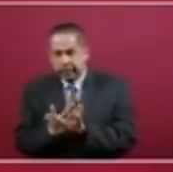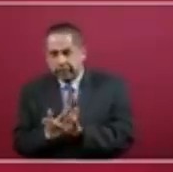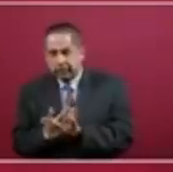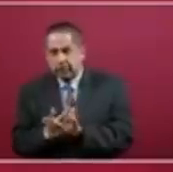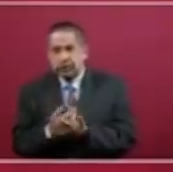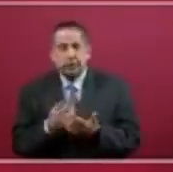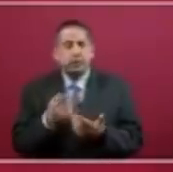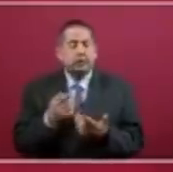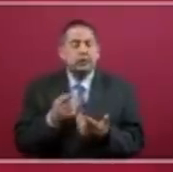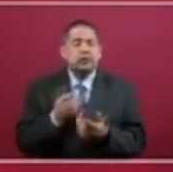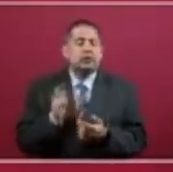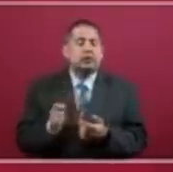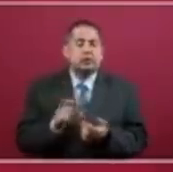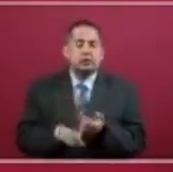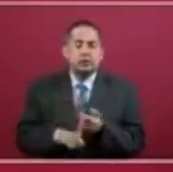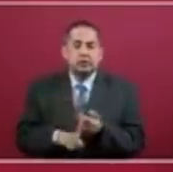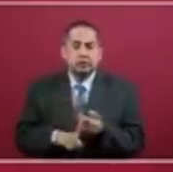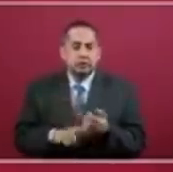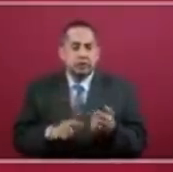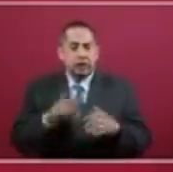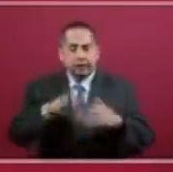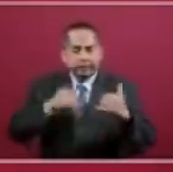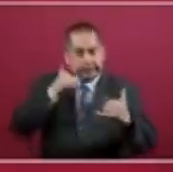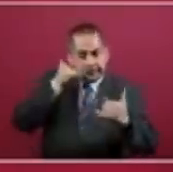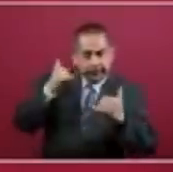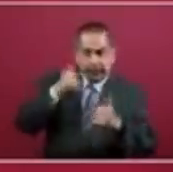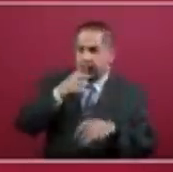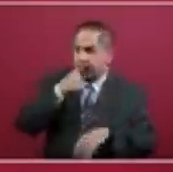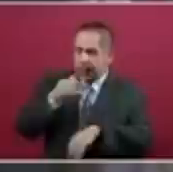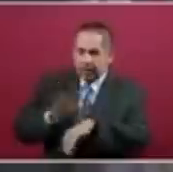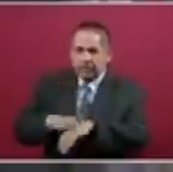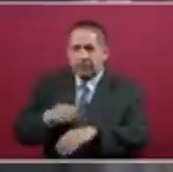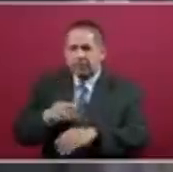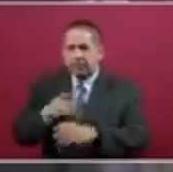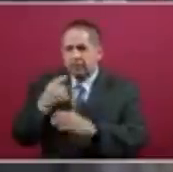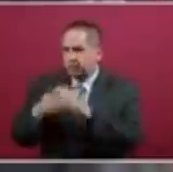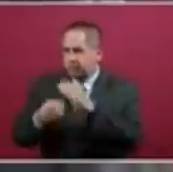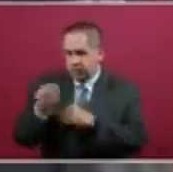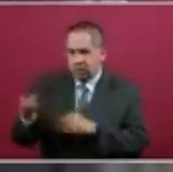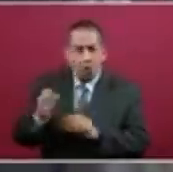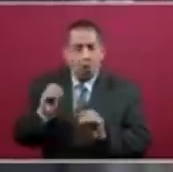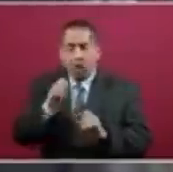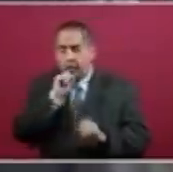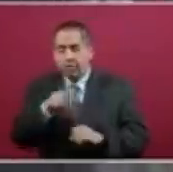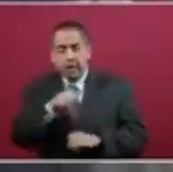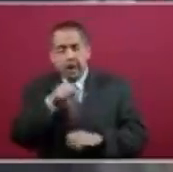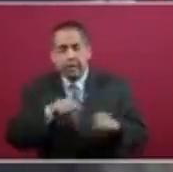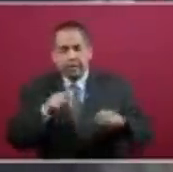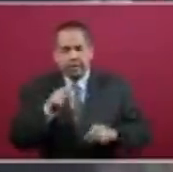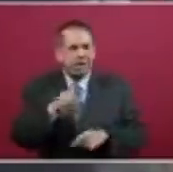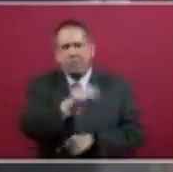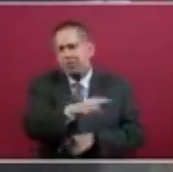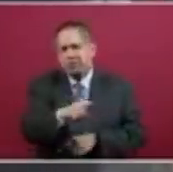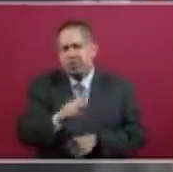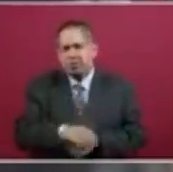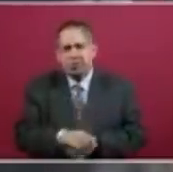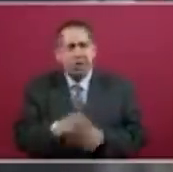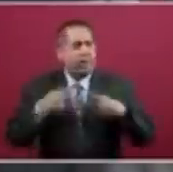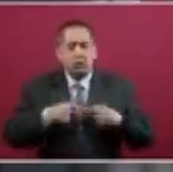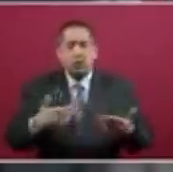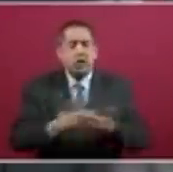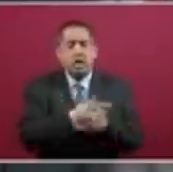reciben llamadas, incluso de gente, lo mismo, de